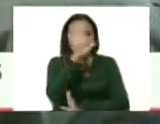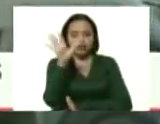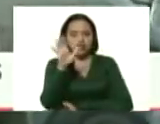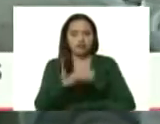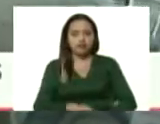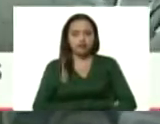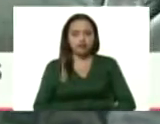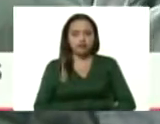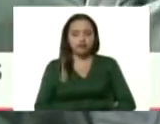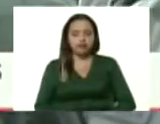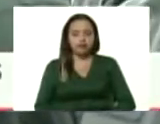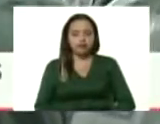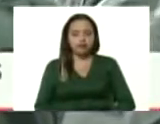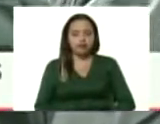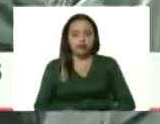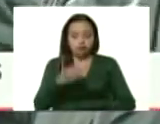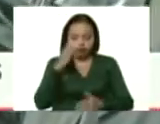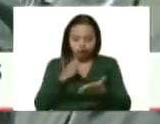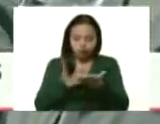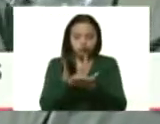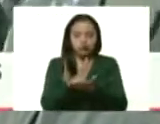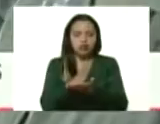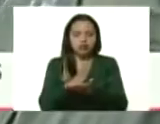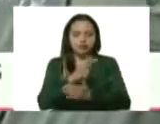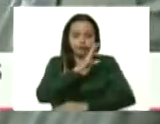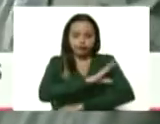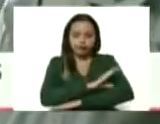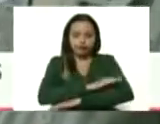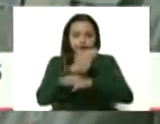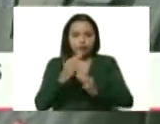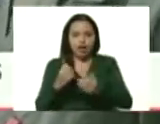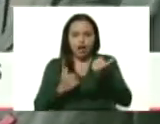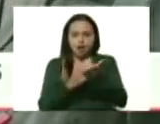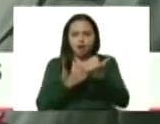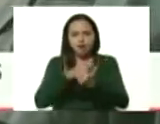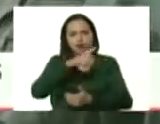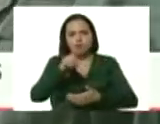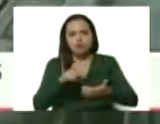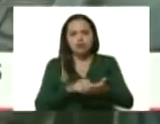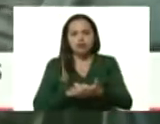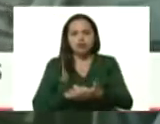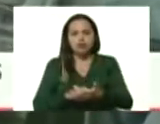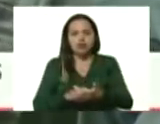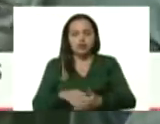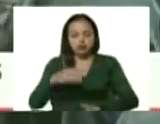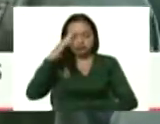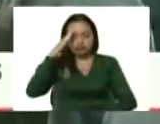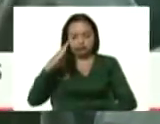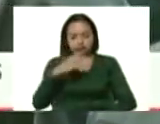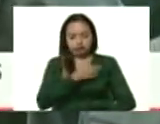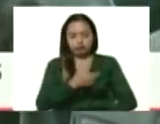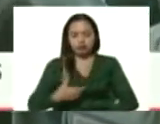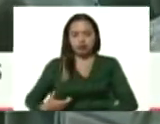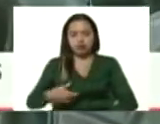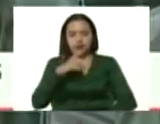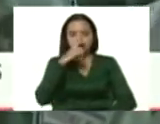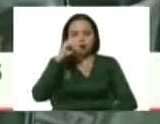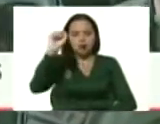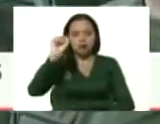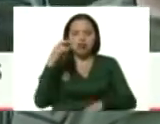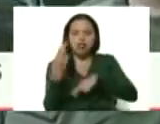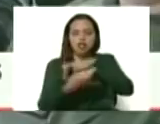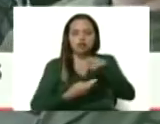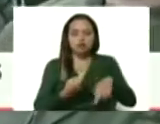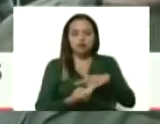Subordinados, obedientes y disciplinados y en apoyo total a su comandante en jefe Nicolás Maduro Moros y a la Revolución